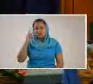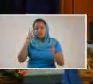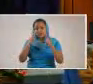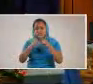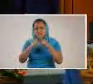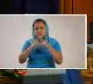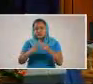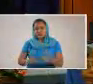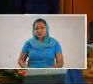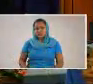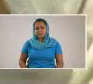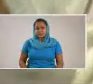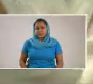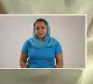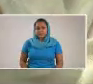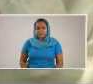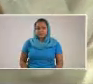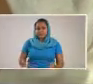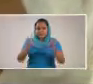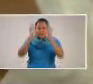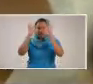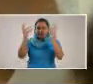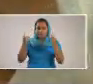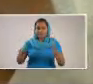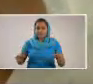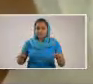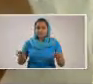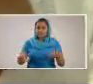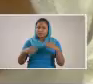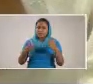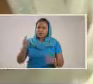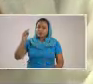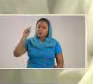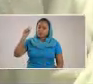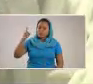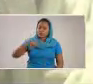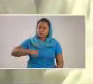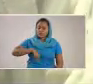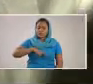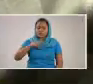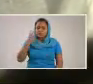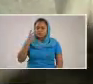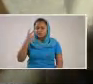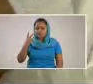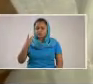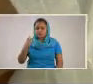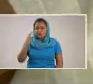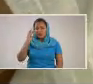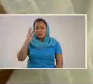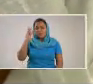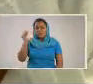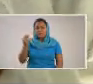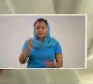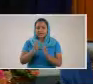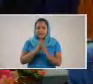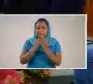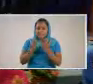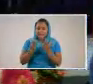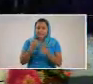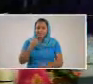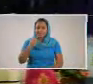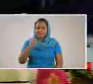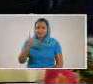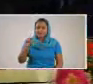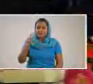conocer la forma como tú nos ves. Por cuanto tu palabra dice que tú no miras lo que está delante de